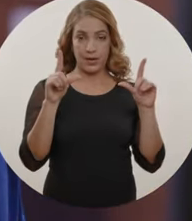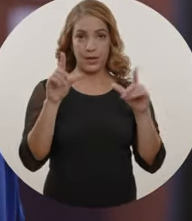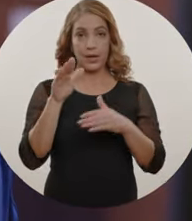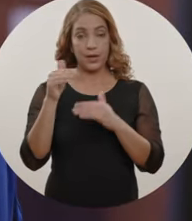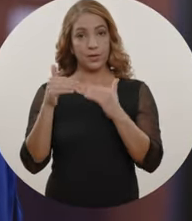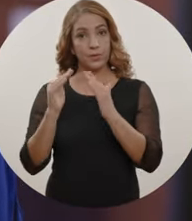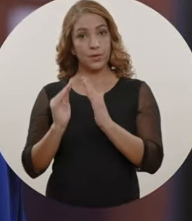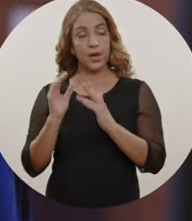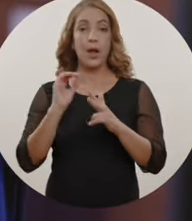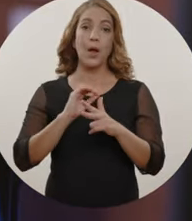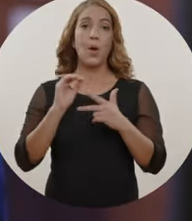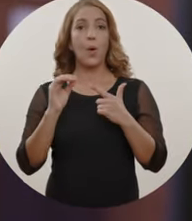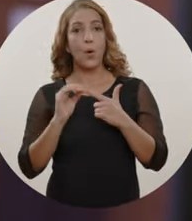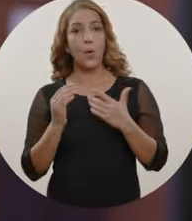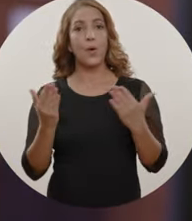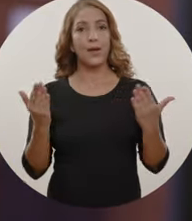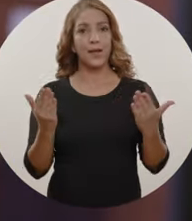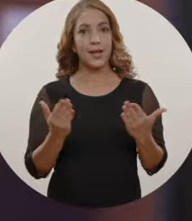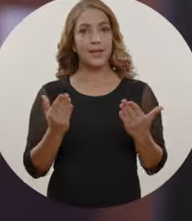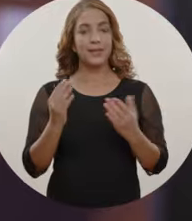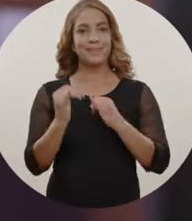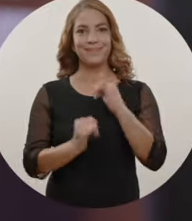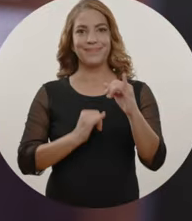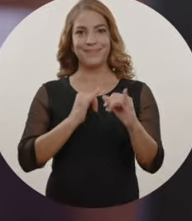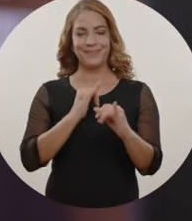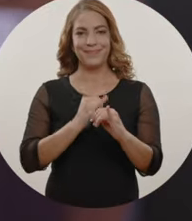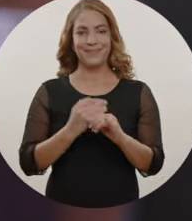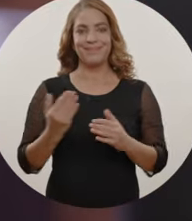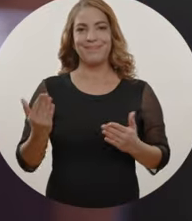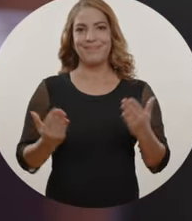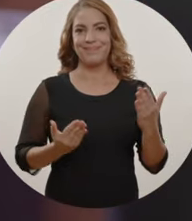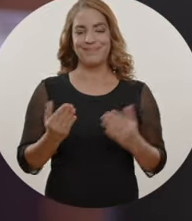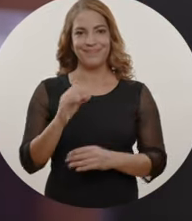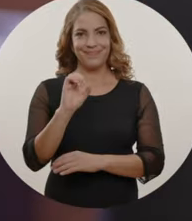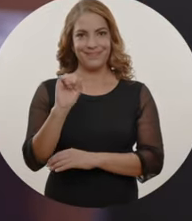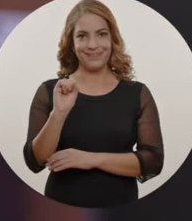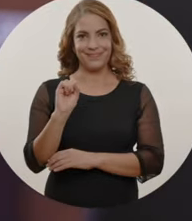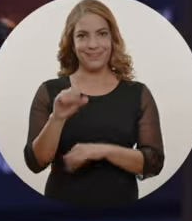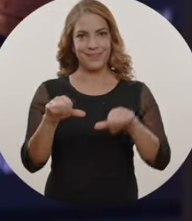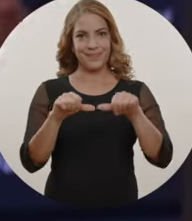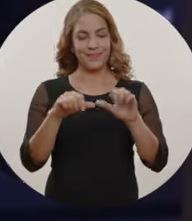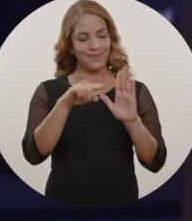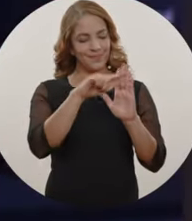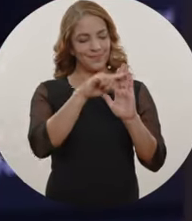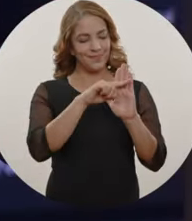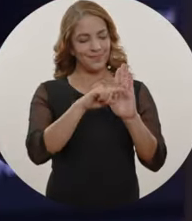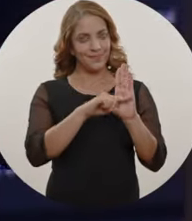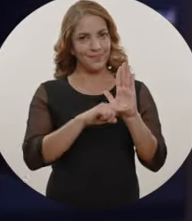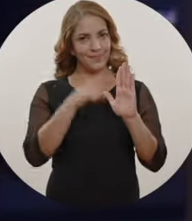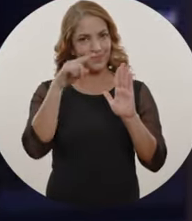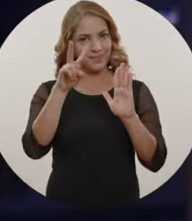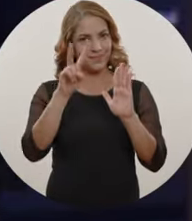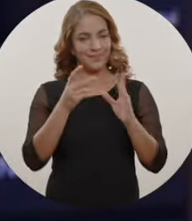el router de su hogar, o se encuentra en el Internet en los servidores de Samsung. Siga los siguientes